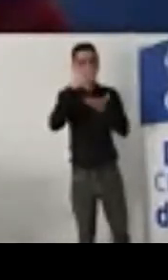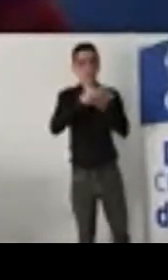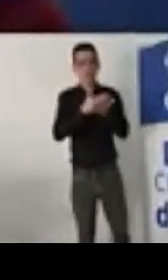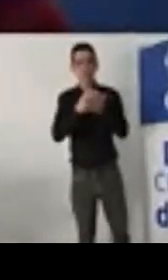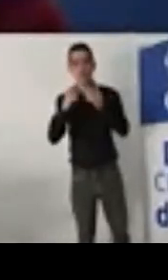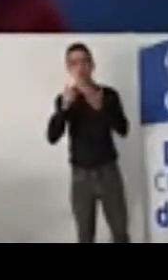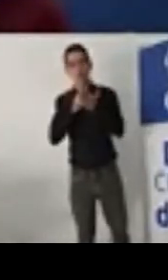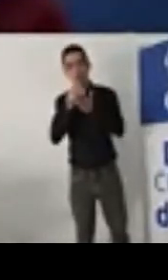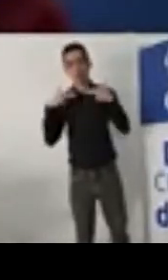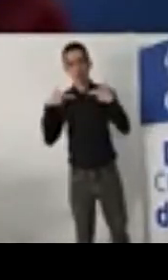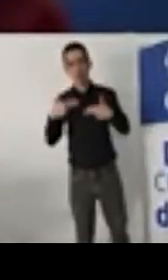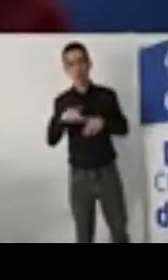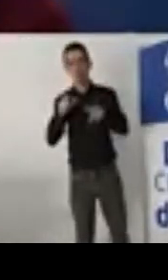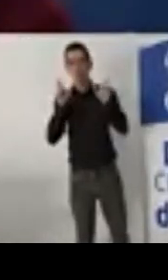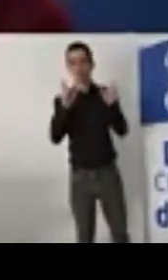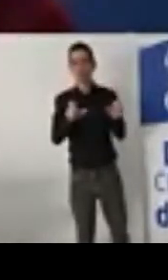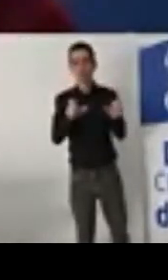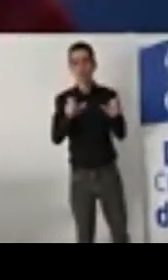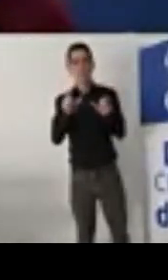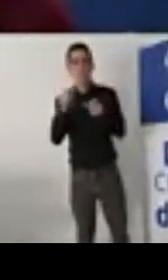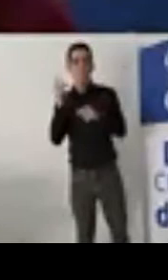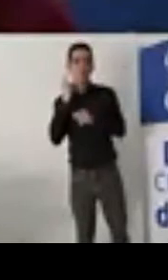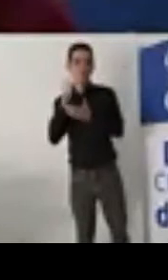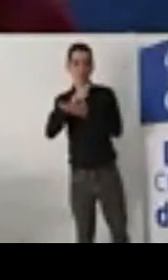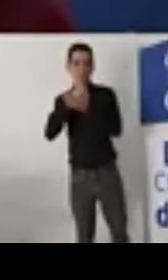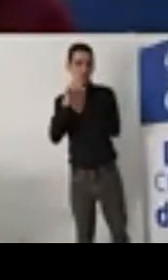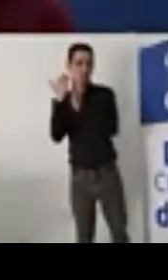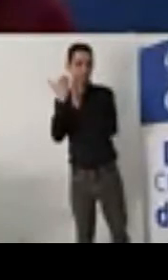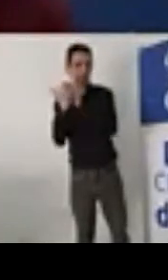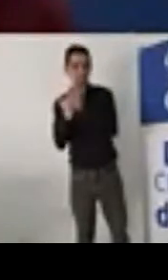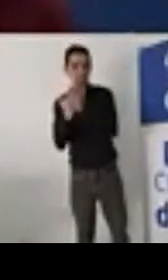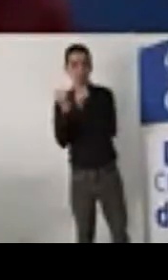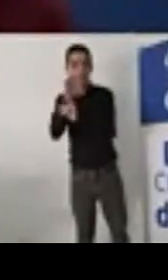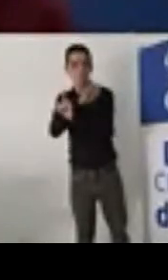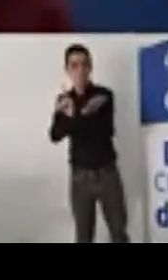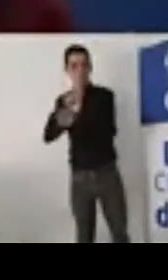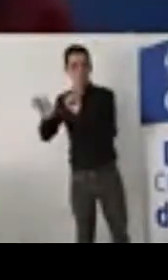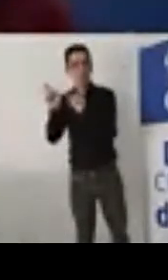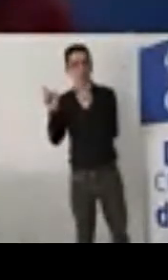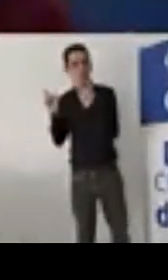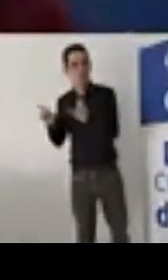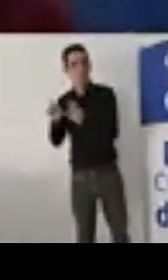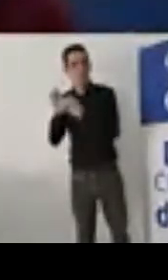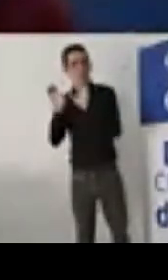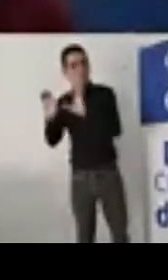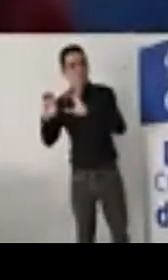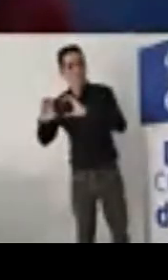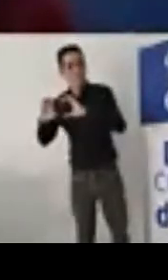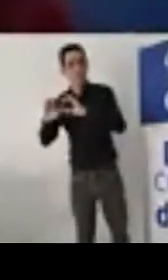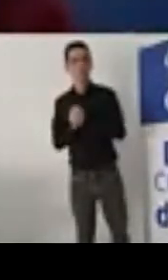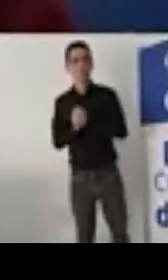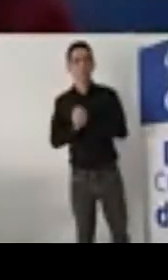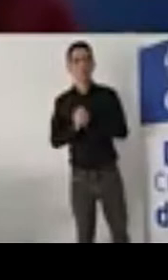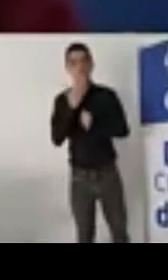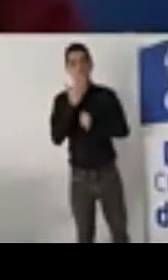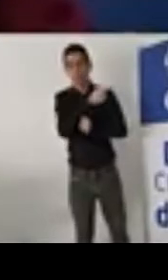y protección del medio ambiente. Es un gusto tenerte hoy con nosotros, Julián. El micrófono es tuyo y podemos